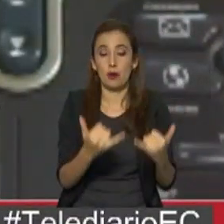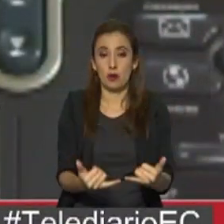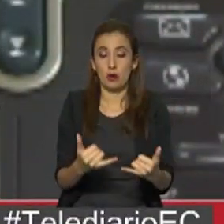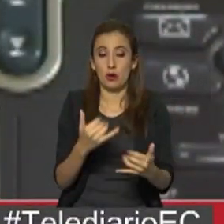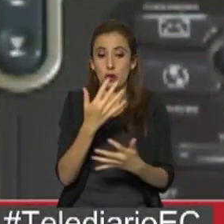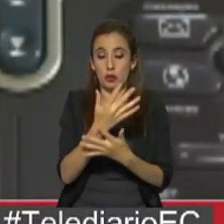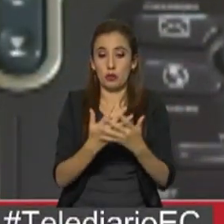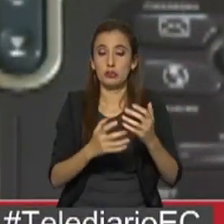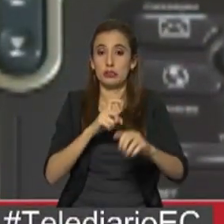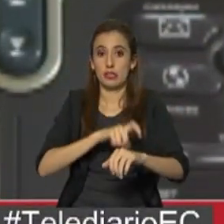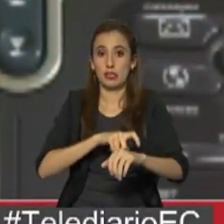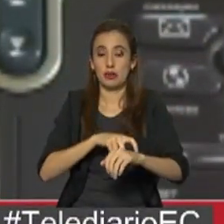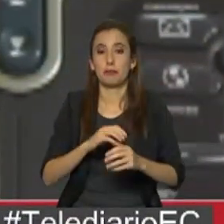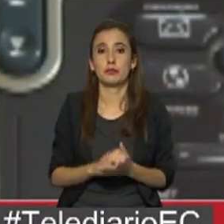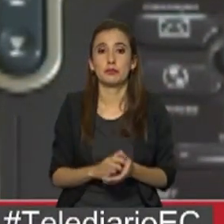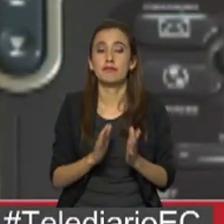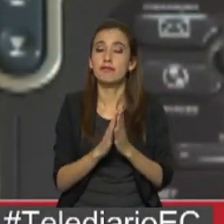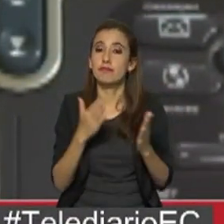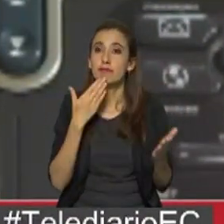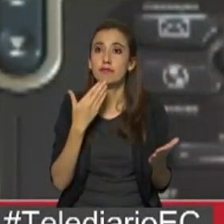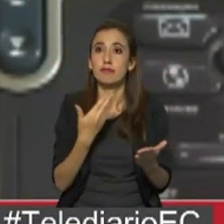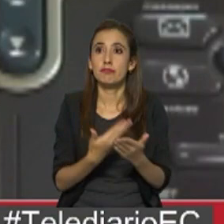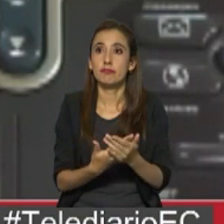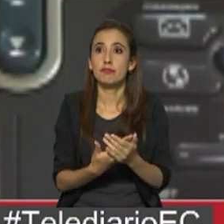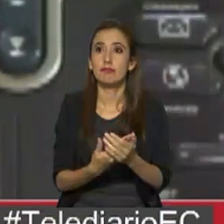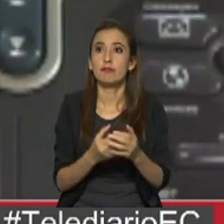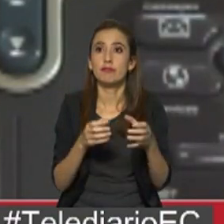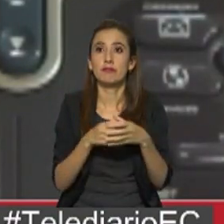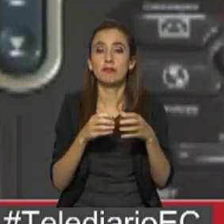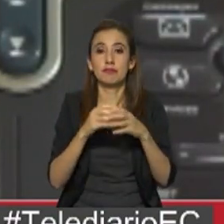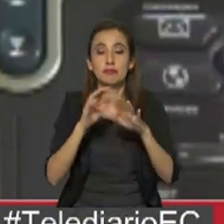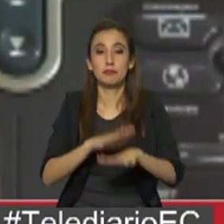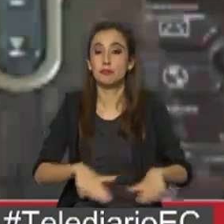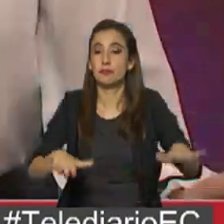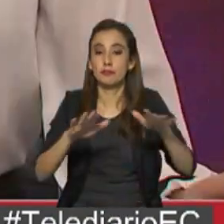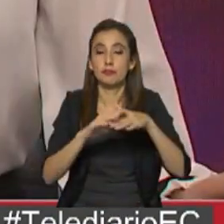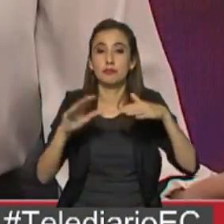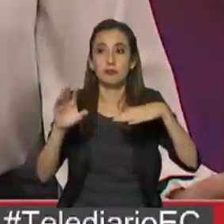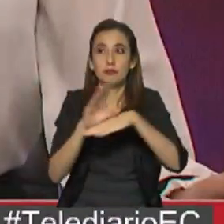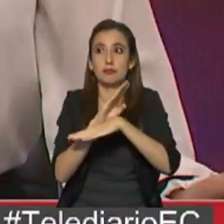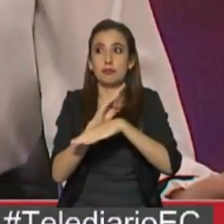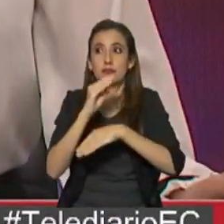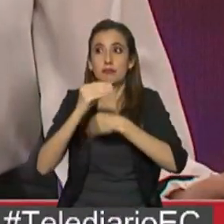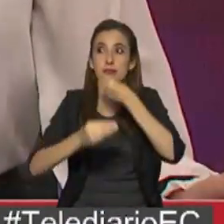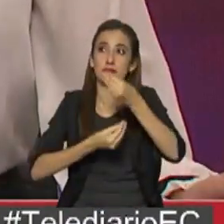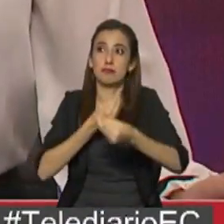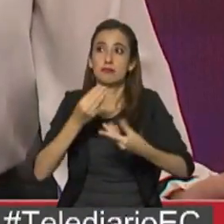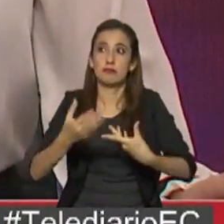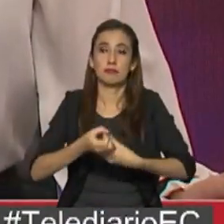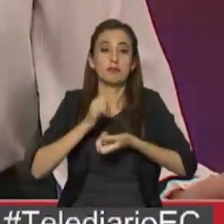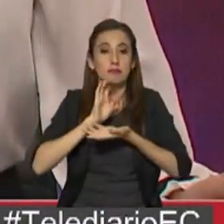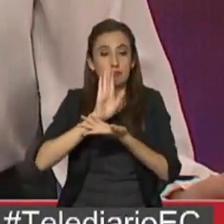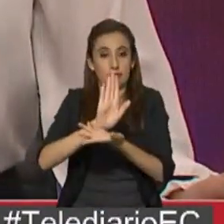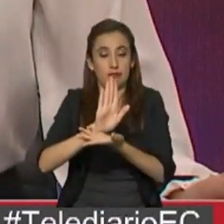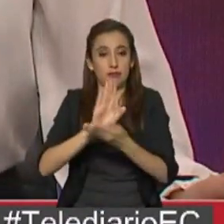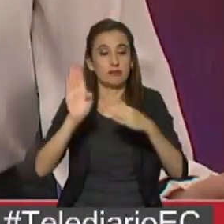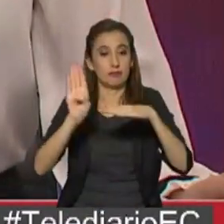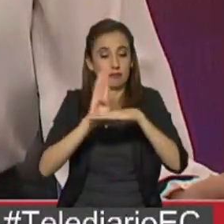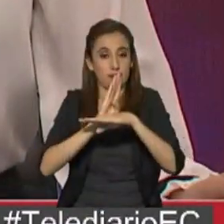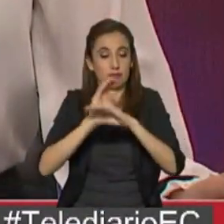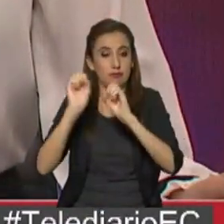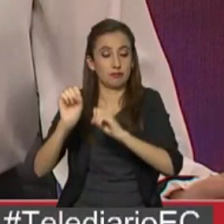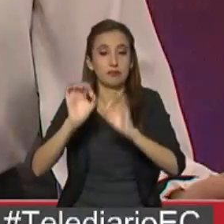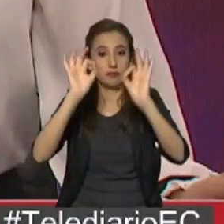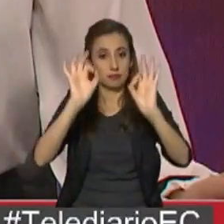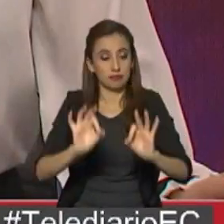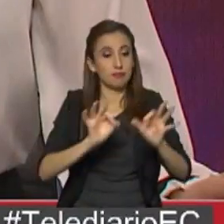otorgados gracias señor vicente de inicio troncoso gerente del banco del instituto general de la seguridad social por sus precisiones por